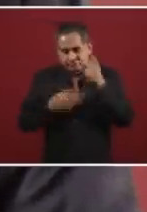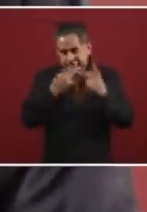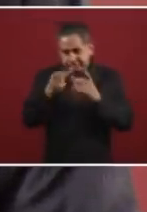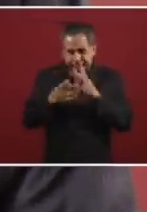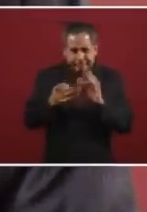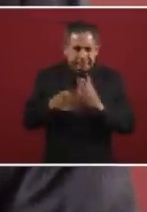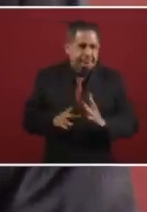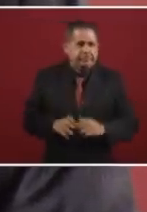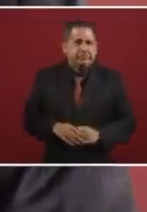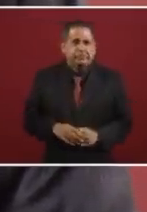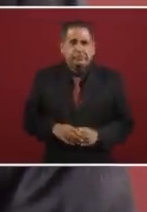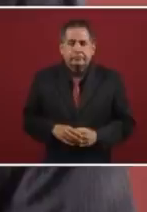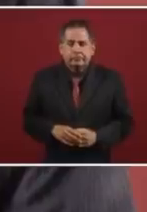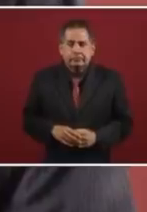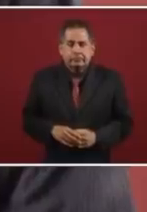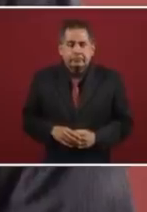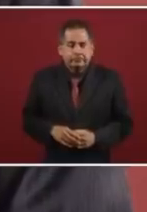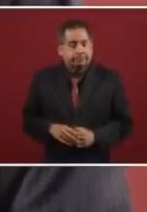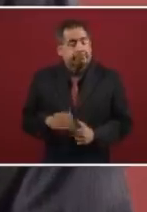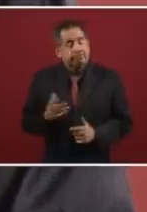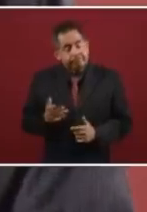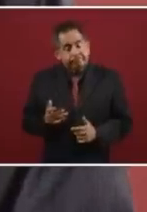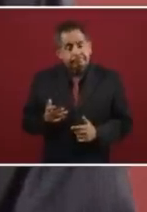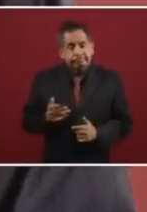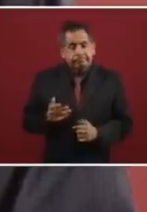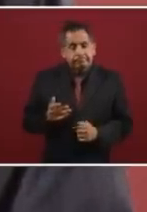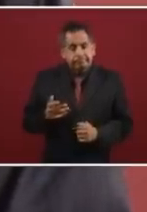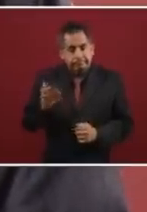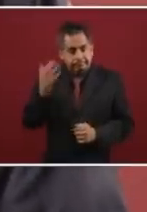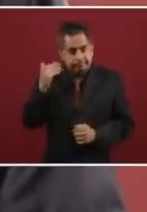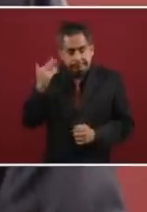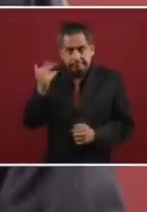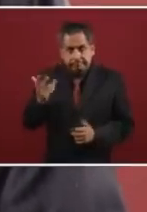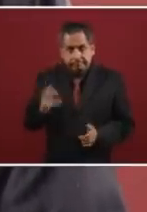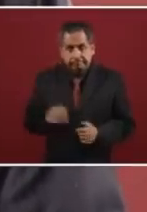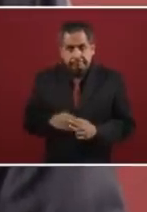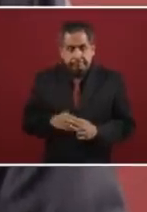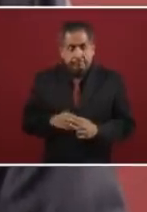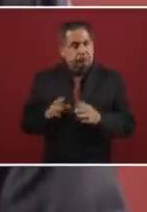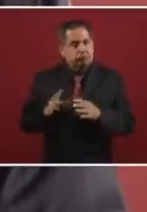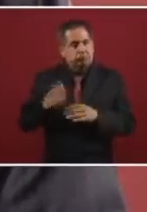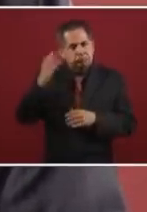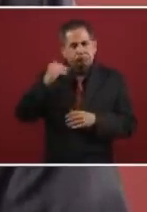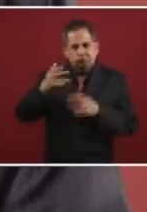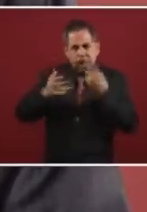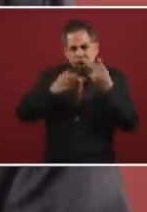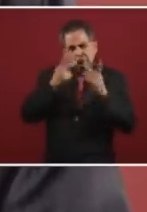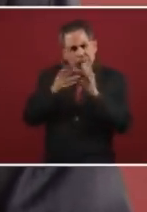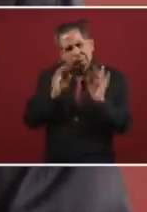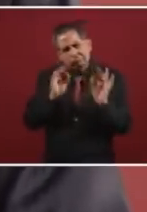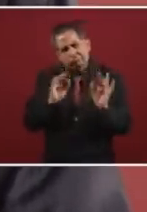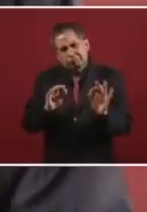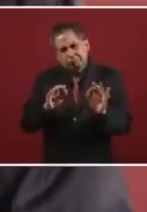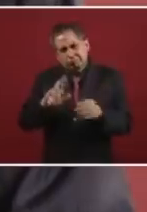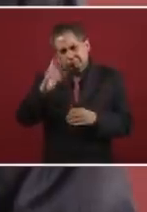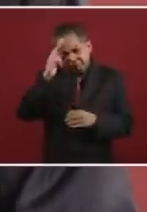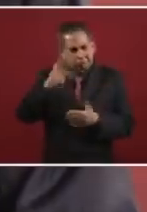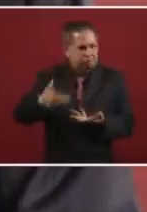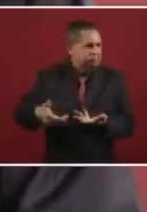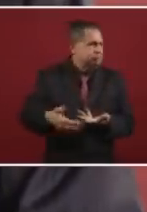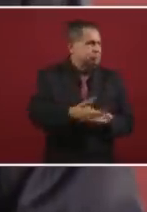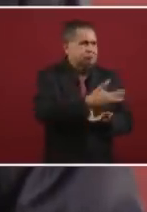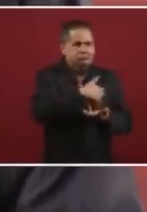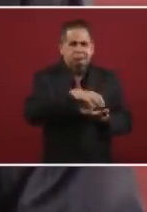publicidad que éste tuvo muy buenos efectos de recordación